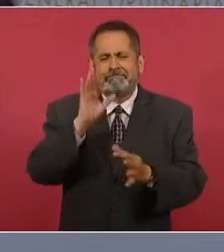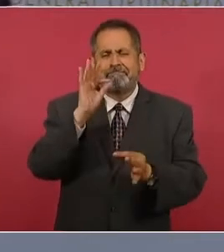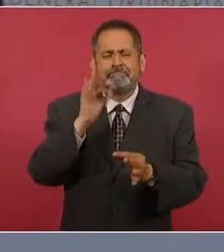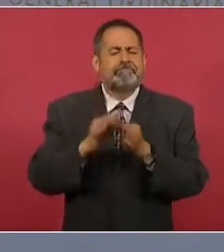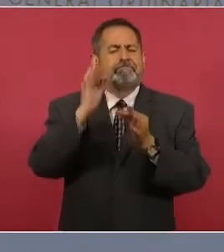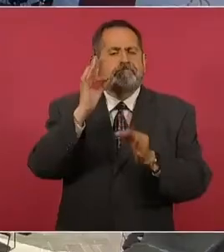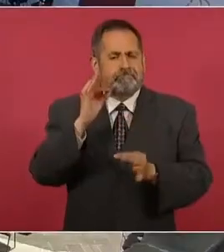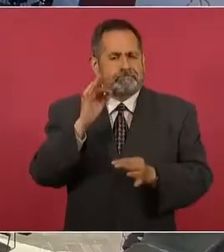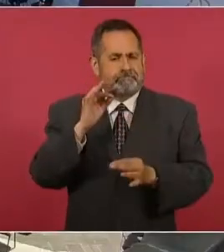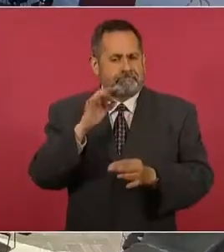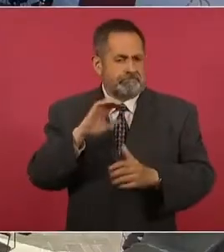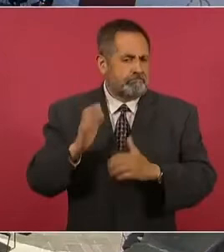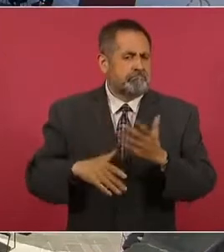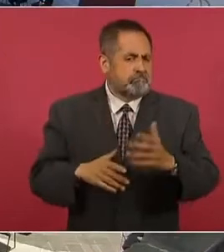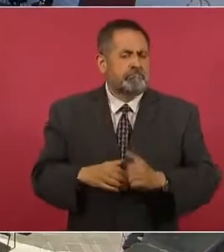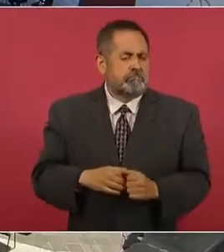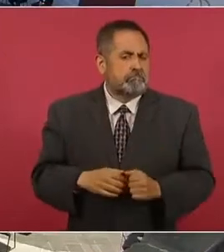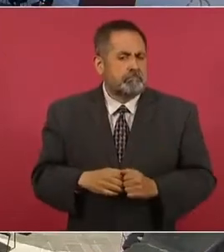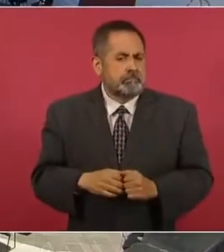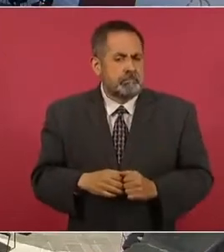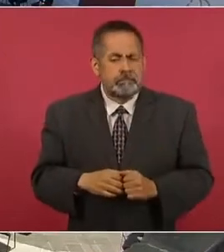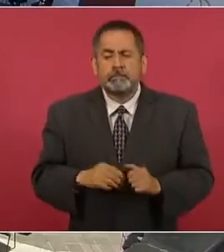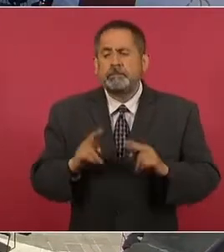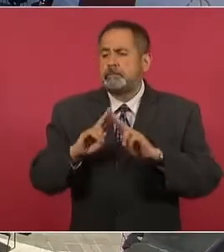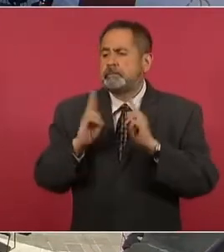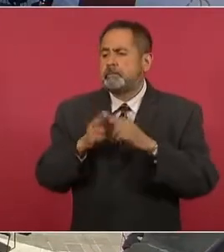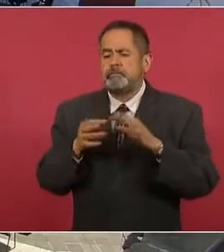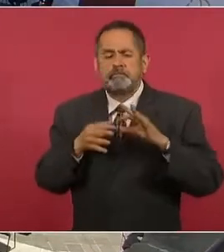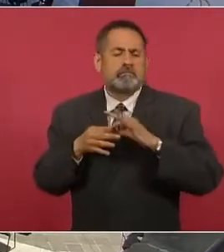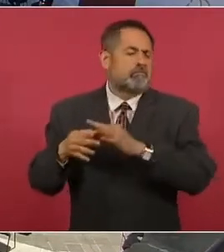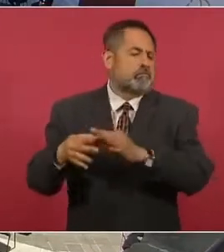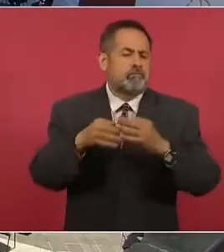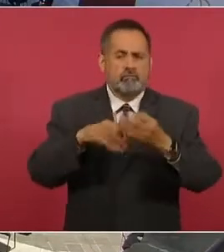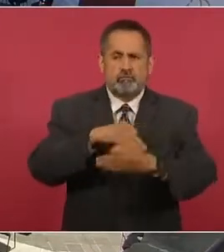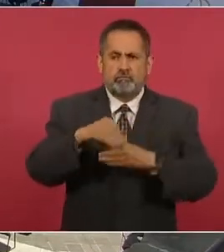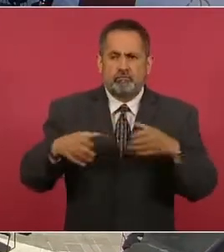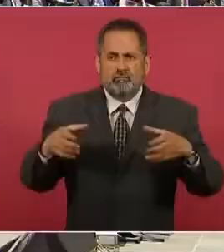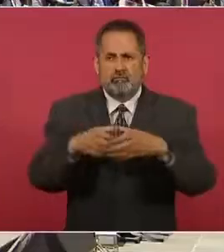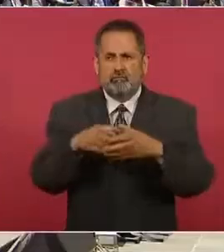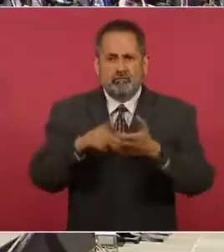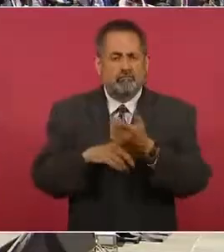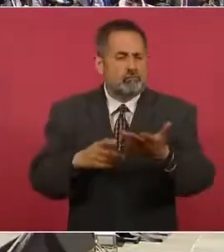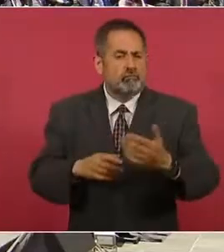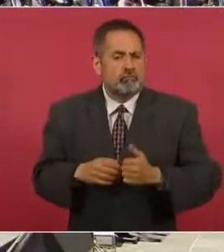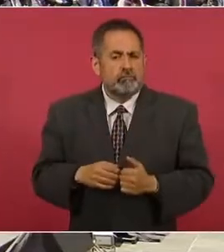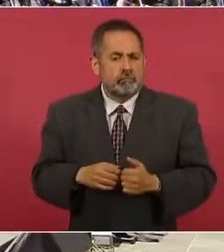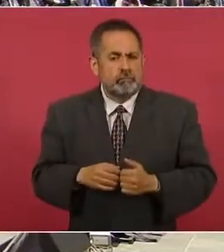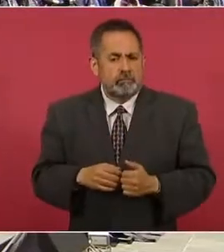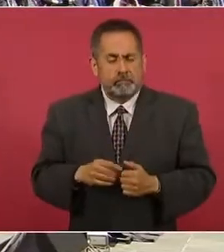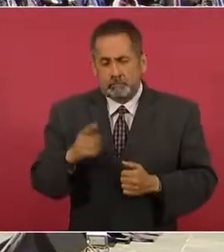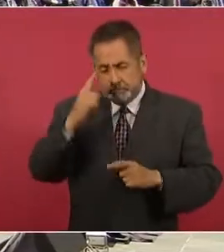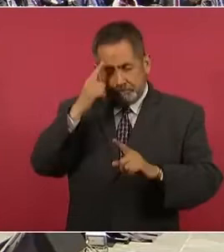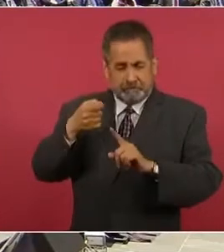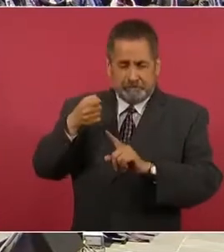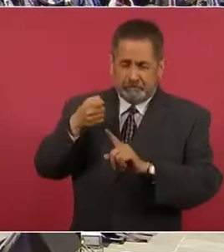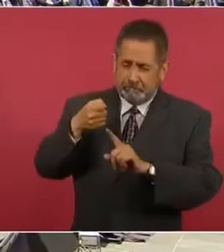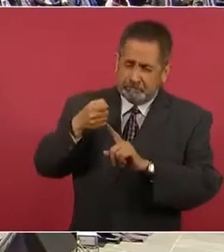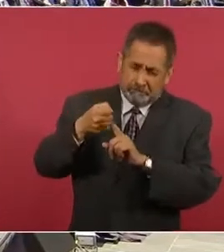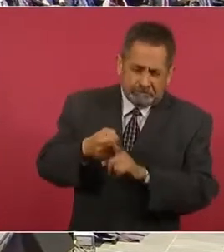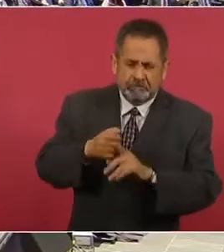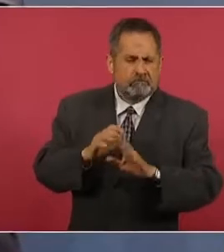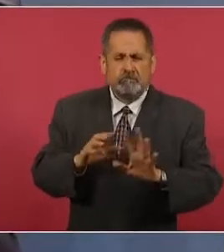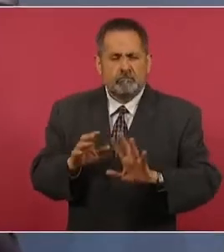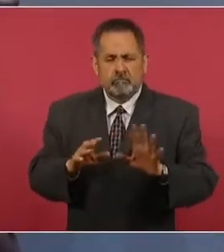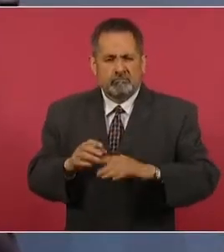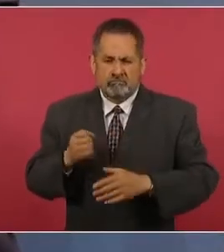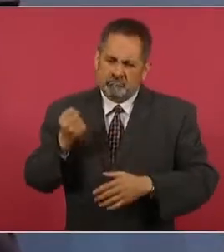concretarse. Es la unidad de todos, no es la imposición. Nada